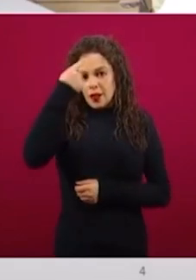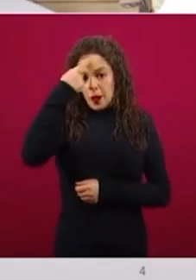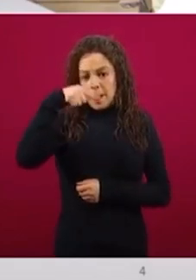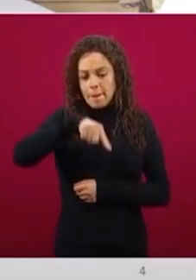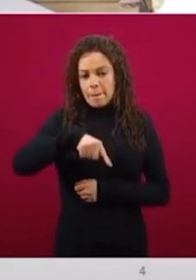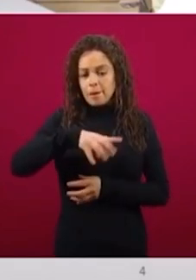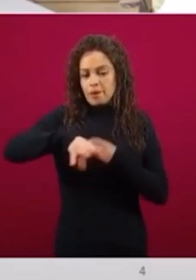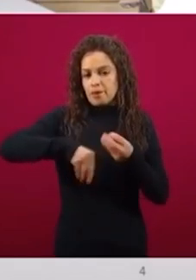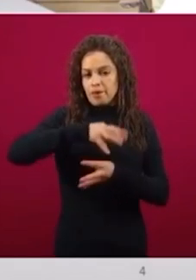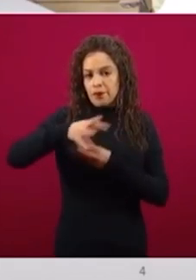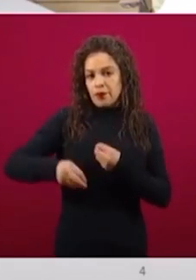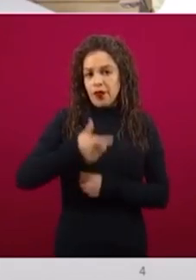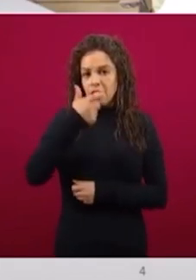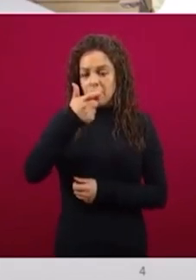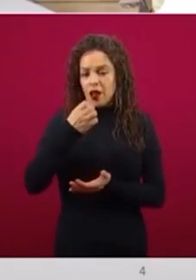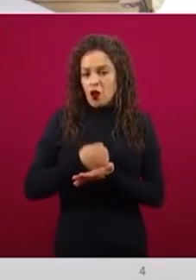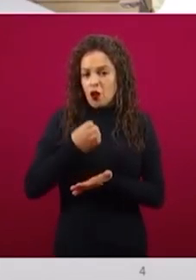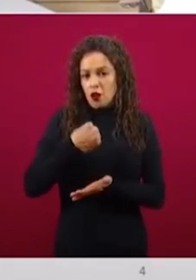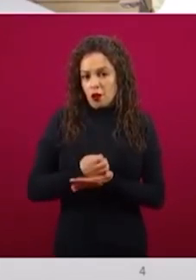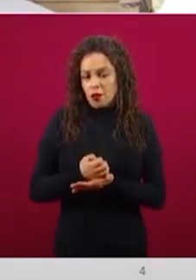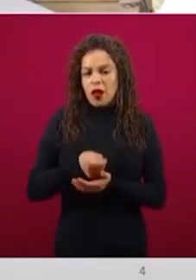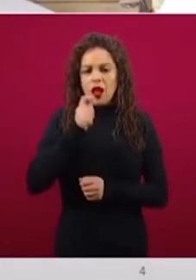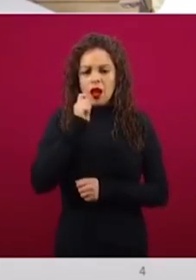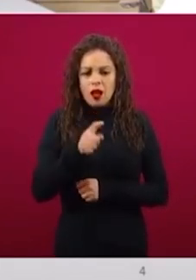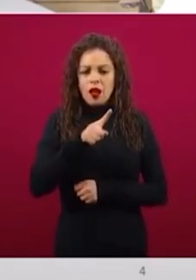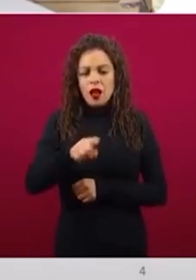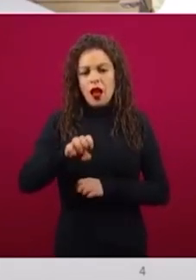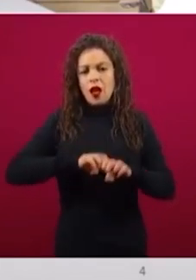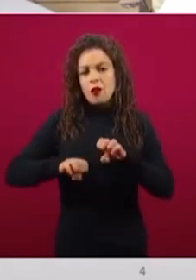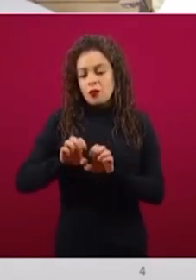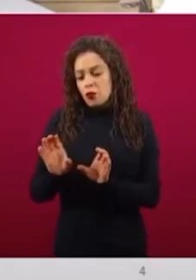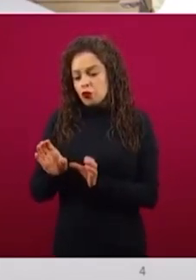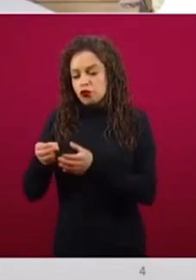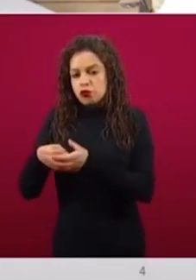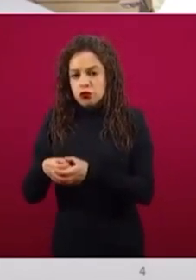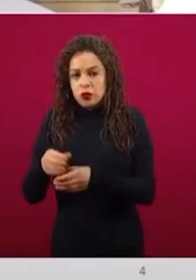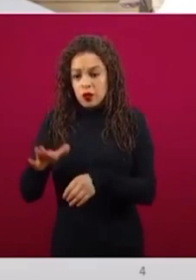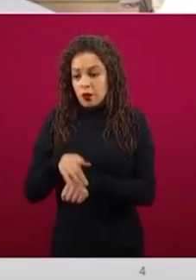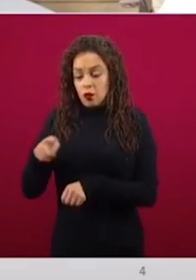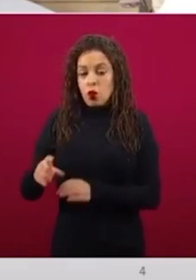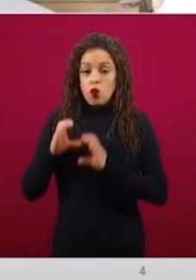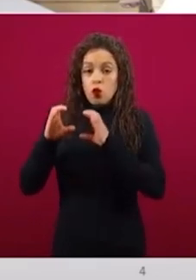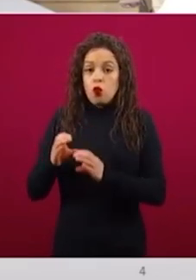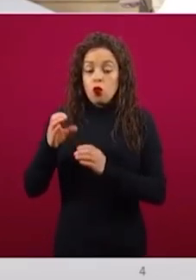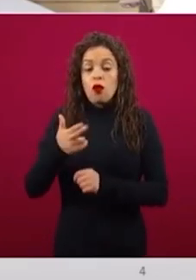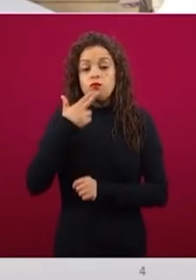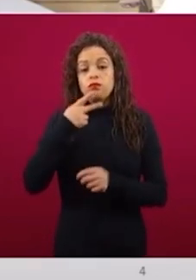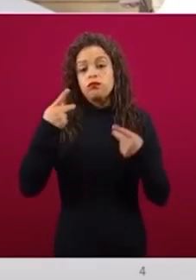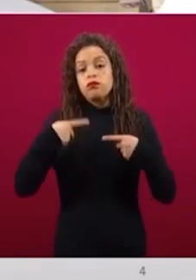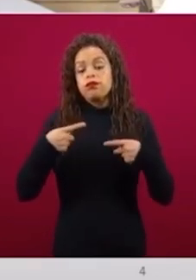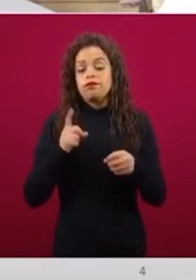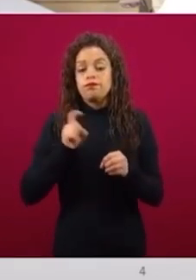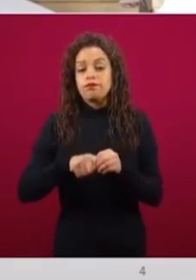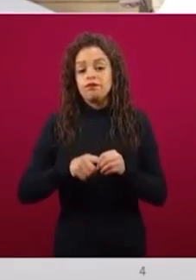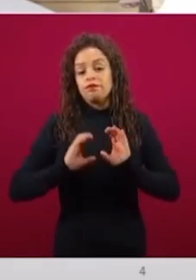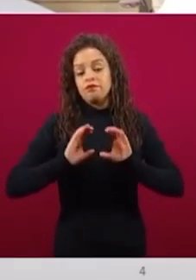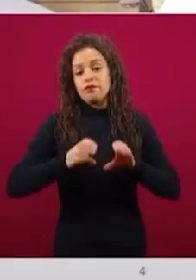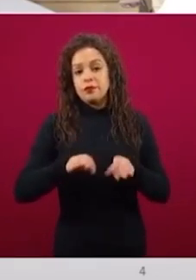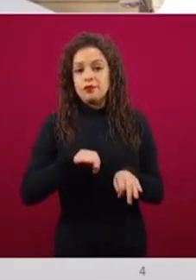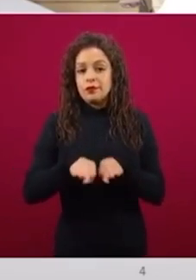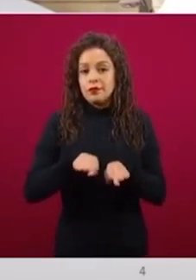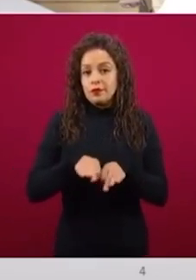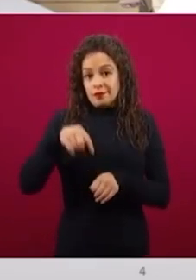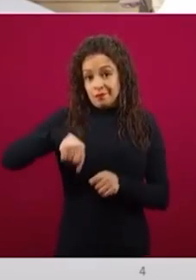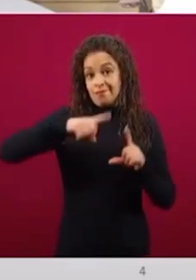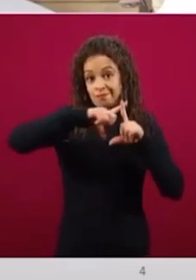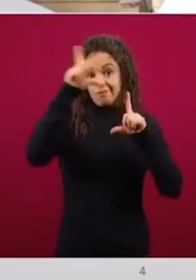pequeño, que son los que mantienen prácticamente el mayor número de empleos en este país. Y ahorita, hasta